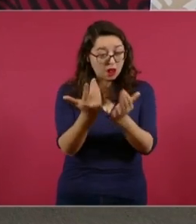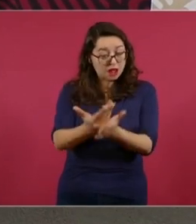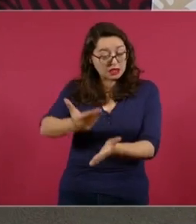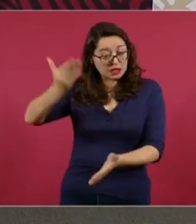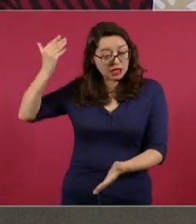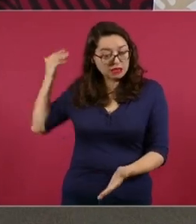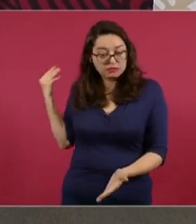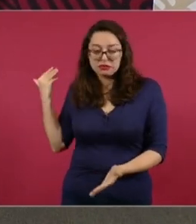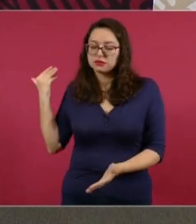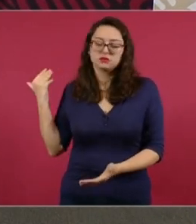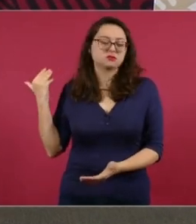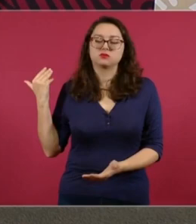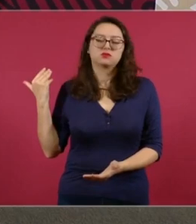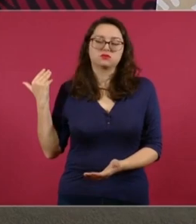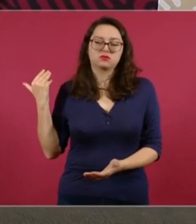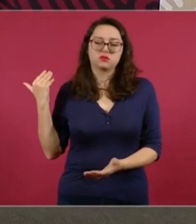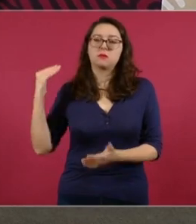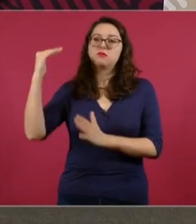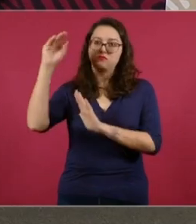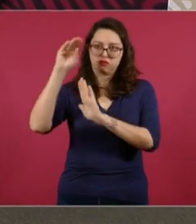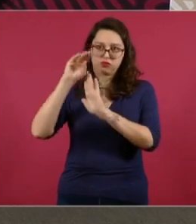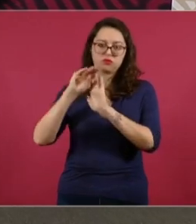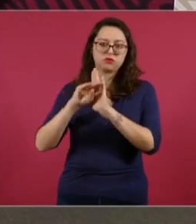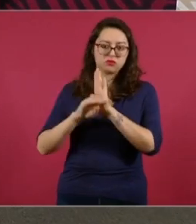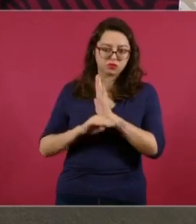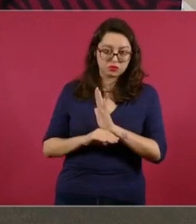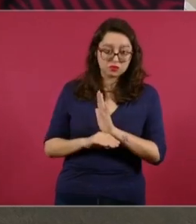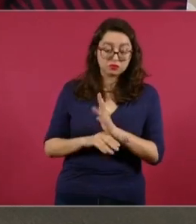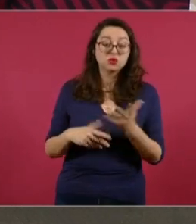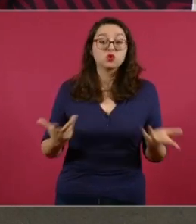Entonces, que hay que combatir la corrupción